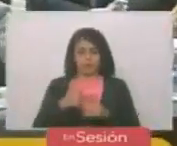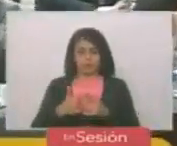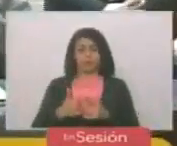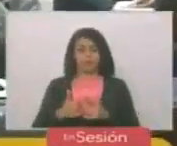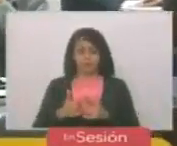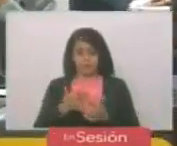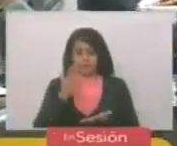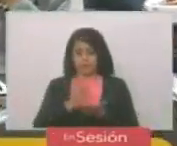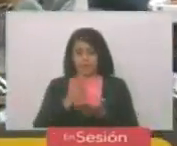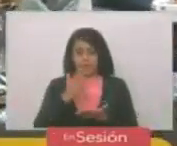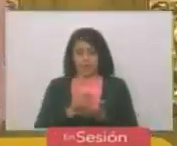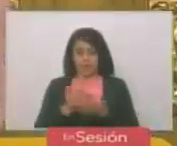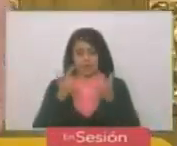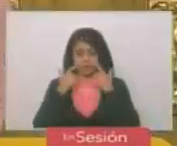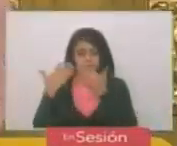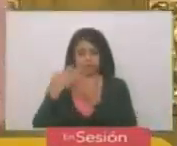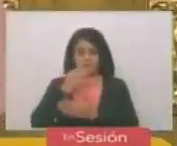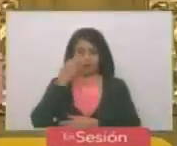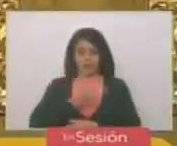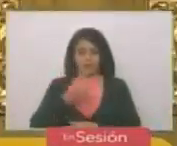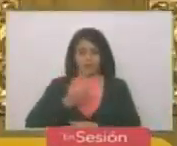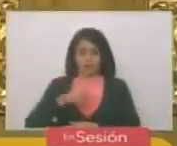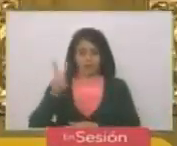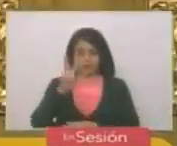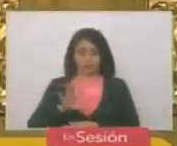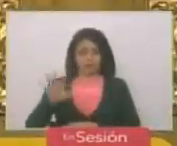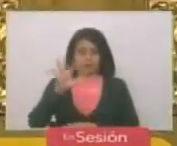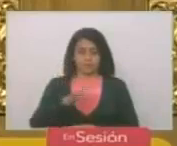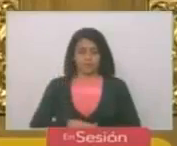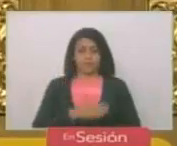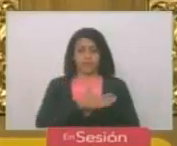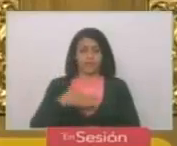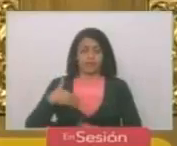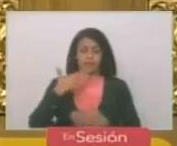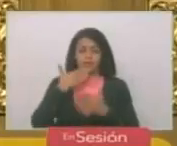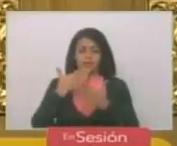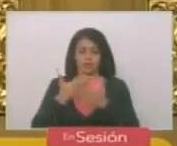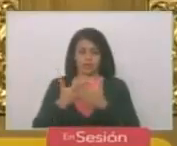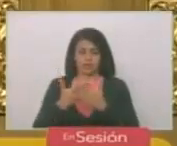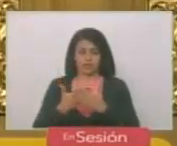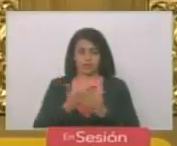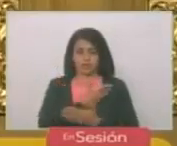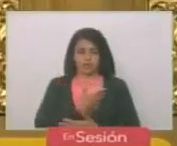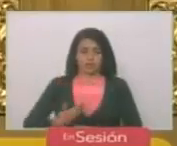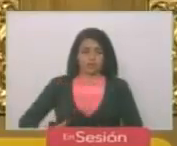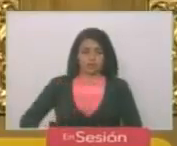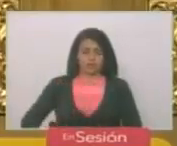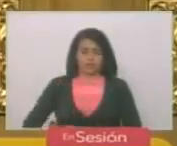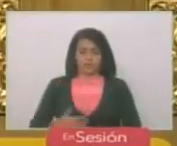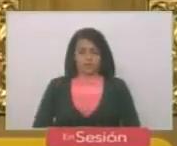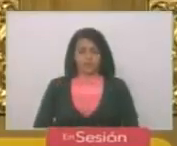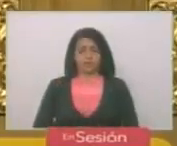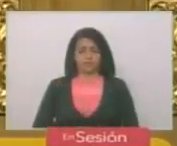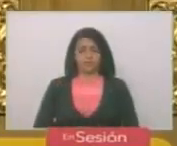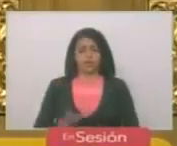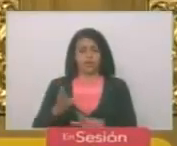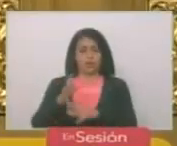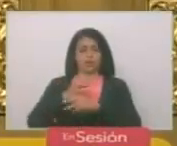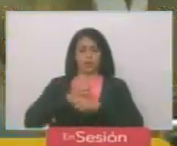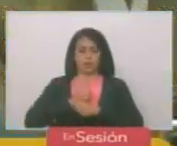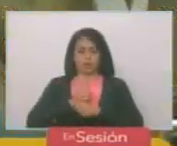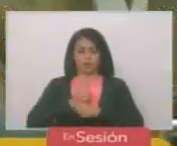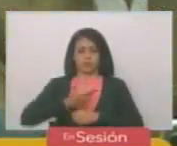elevar siempre la verdad de Venezuela. Queremos agradecerle, presidente, la confianza